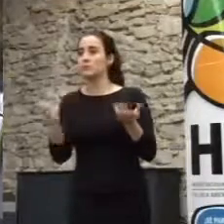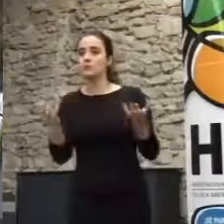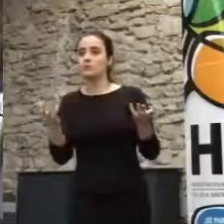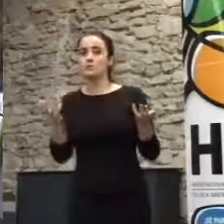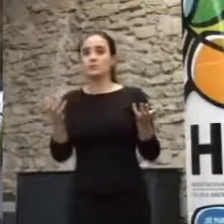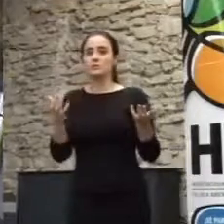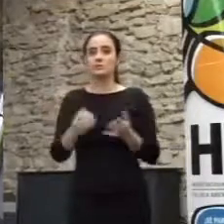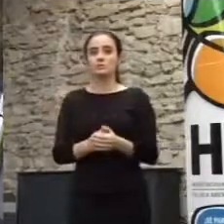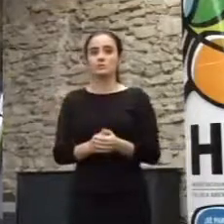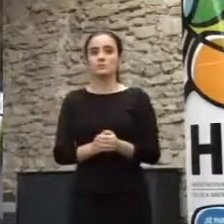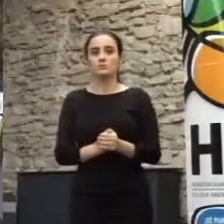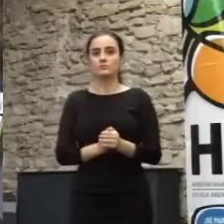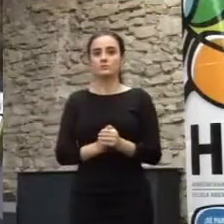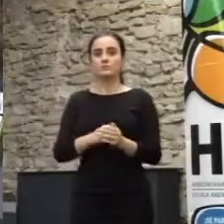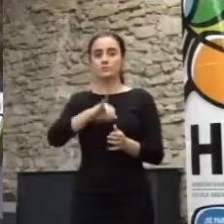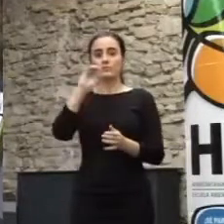opinadores.